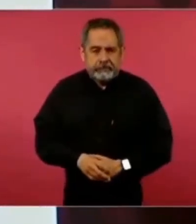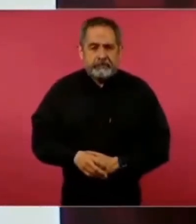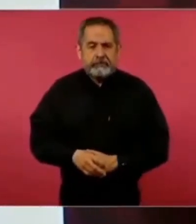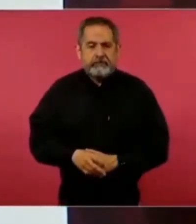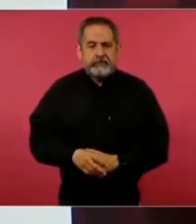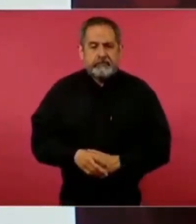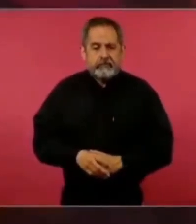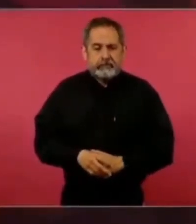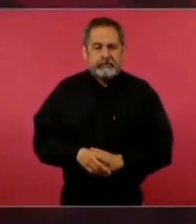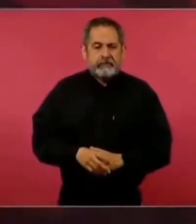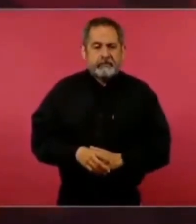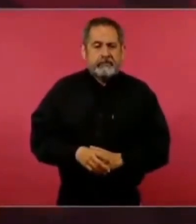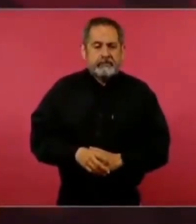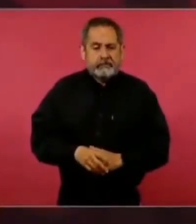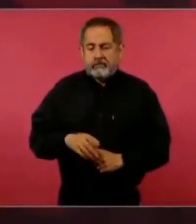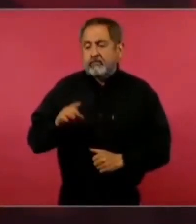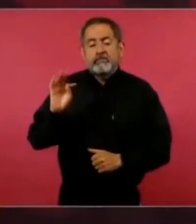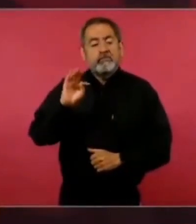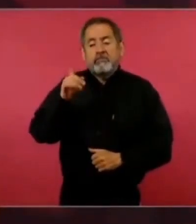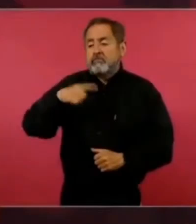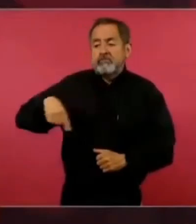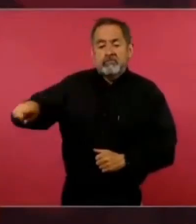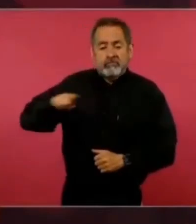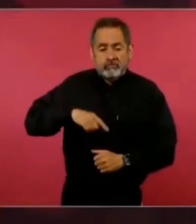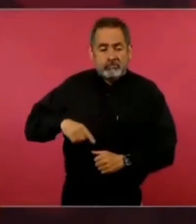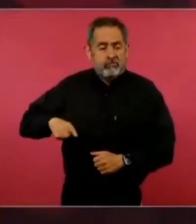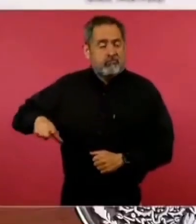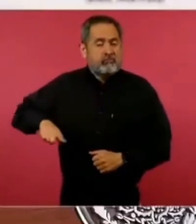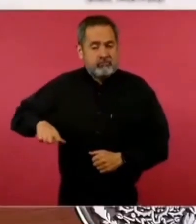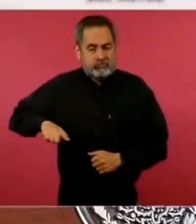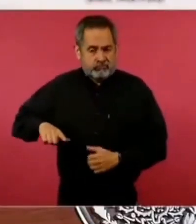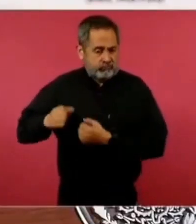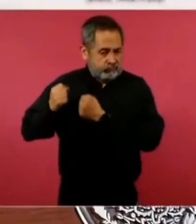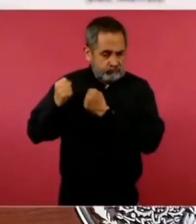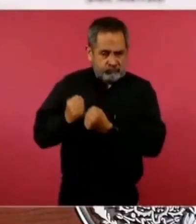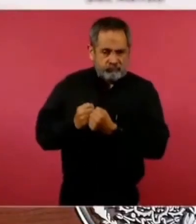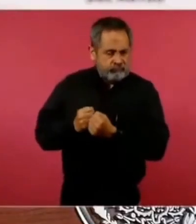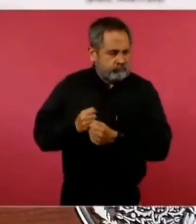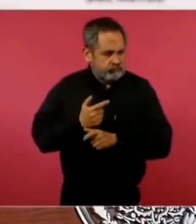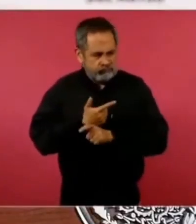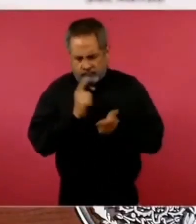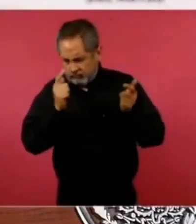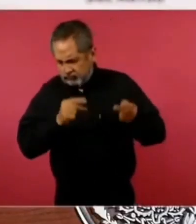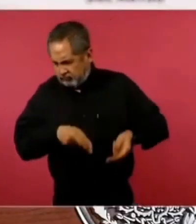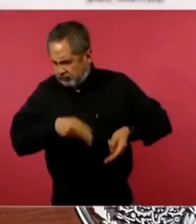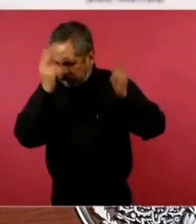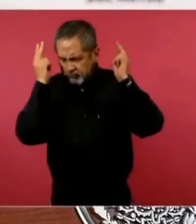autoridades independientes, democráticas, fuertes en un país,